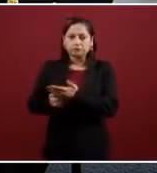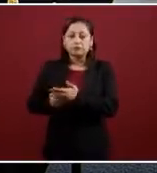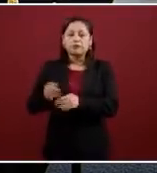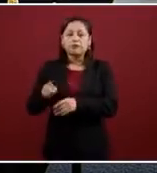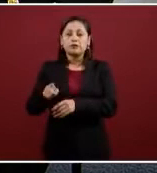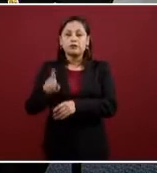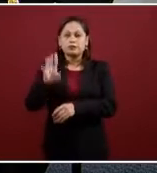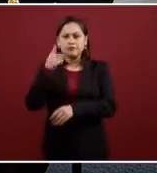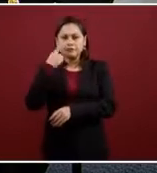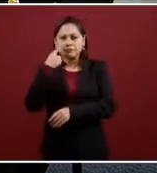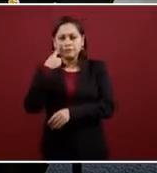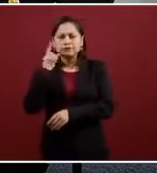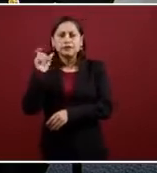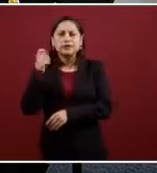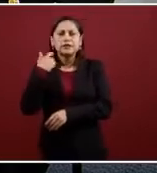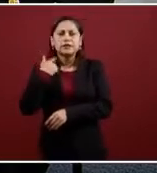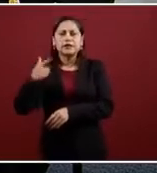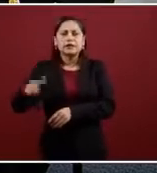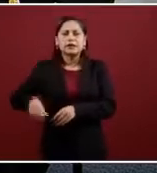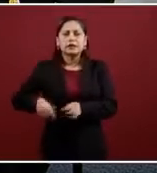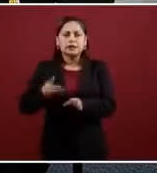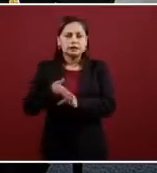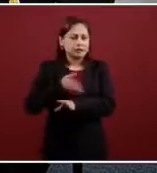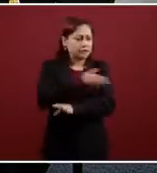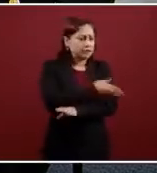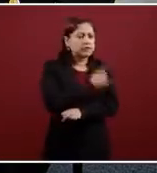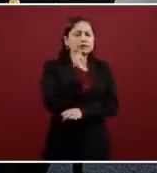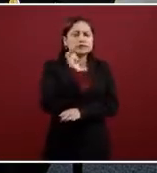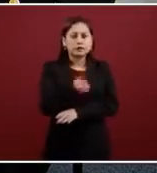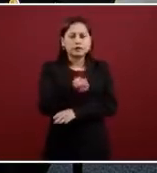Era mentira sobre mentira.